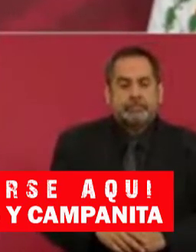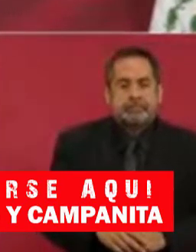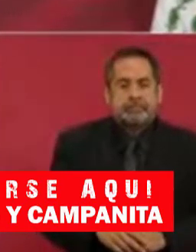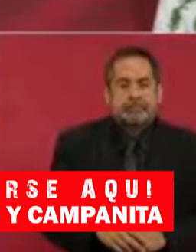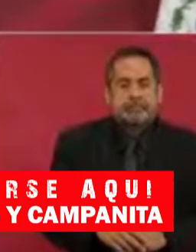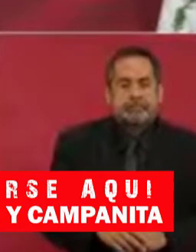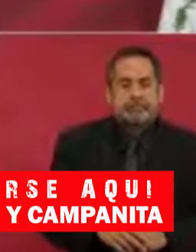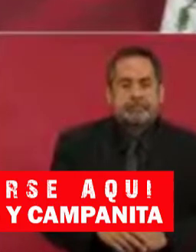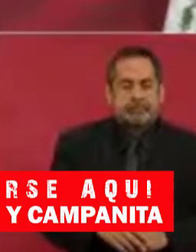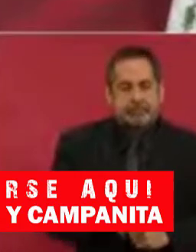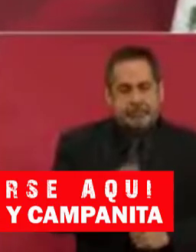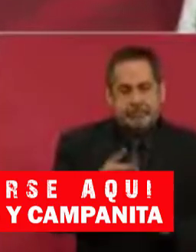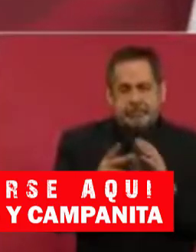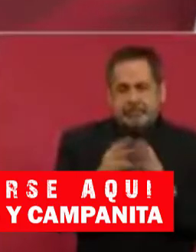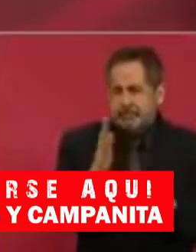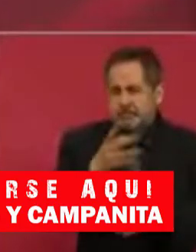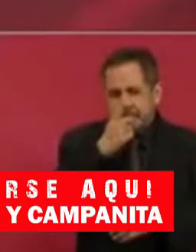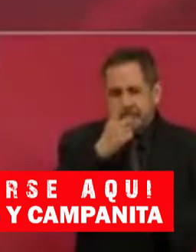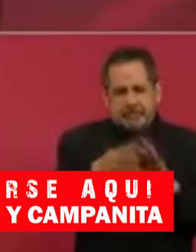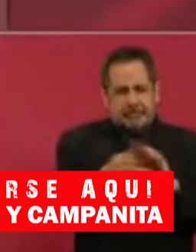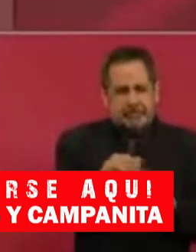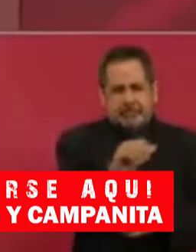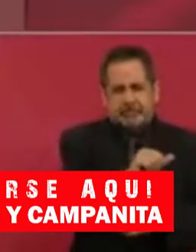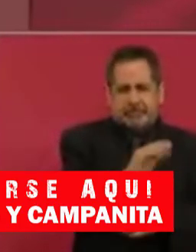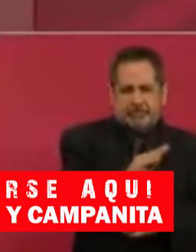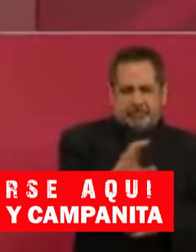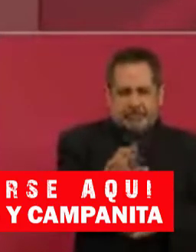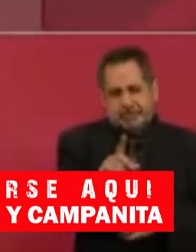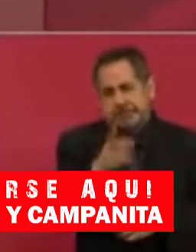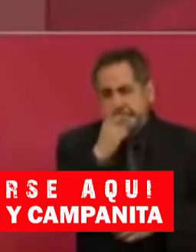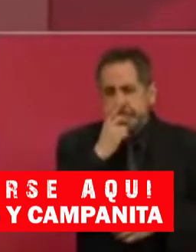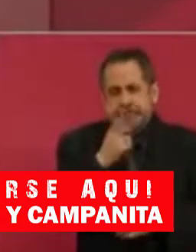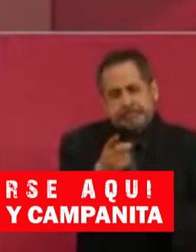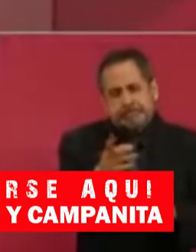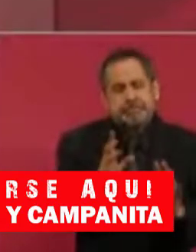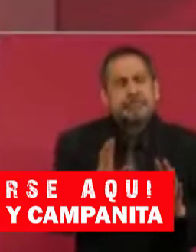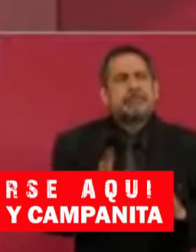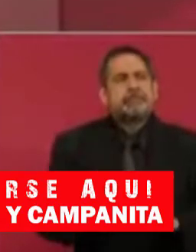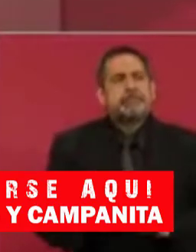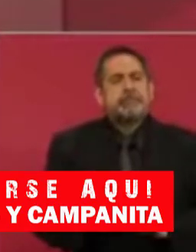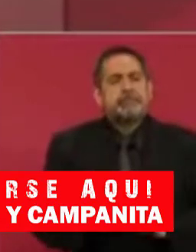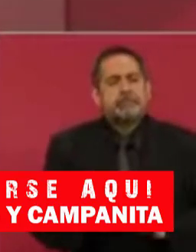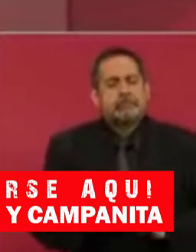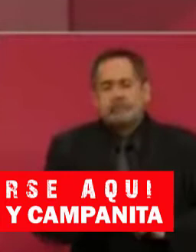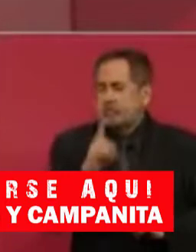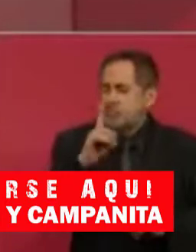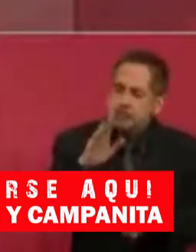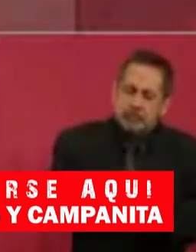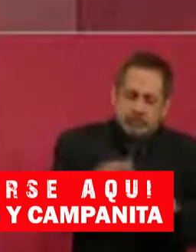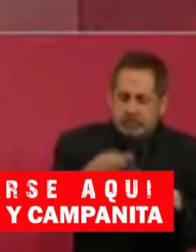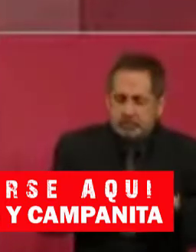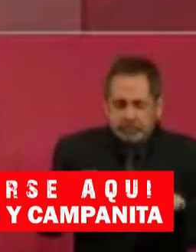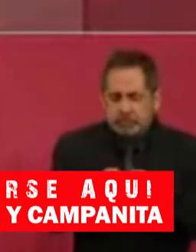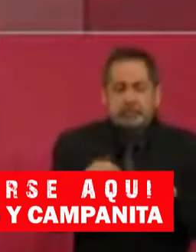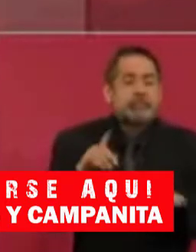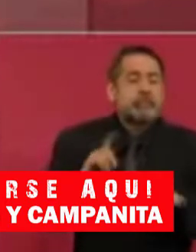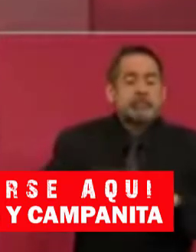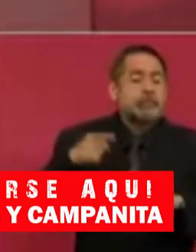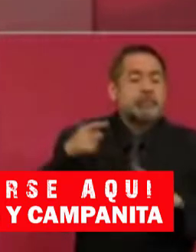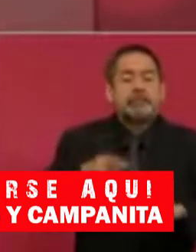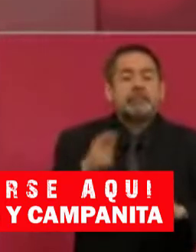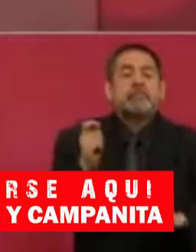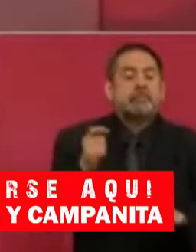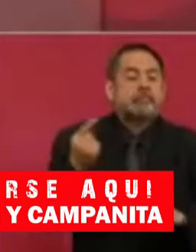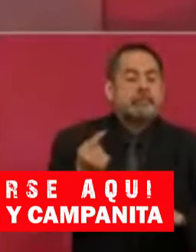Ya te dije lo del ABC y lo más importante es